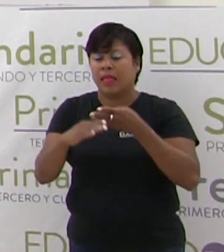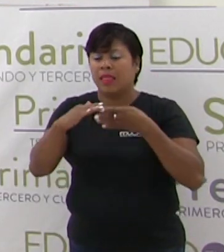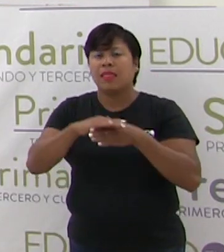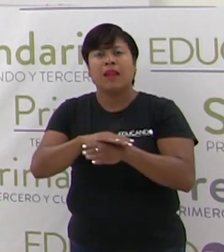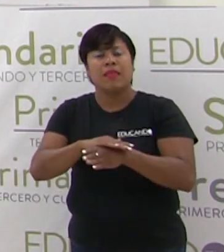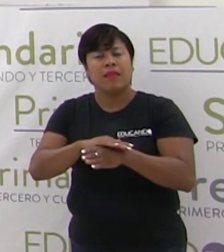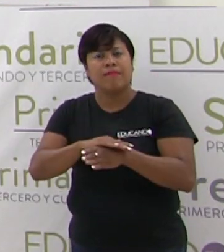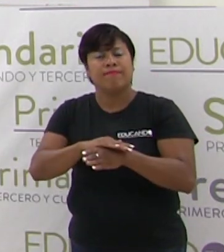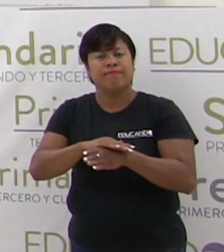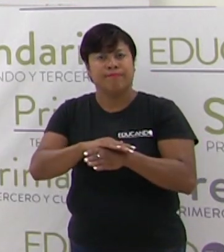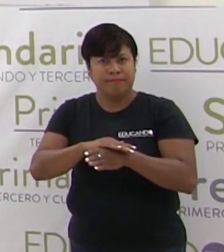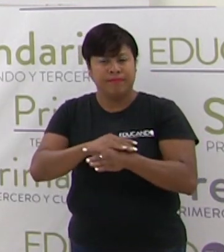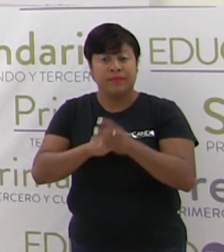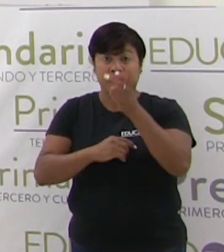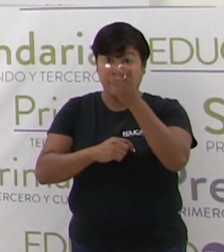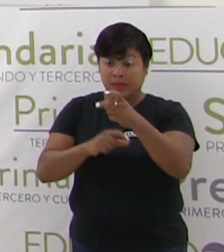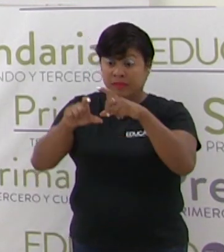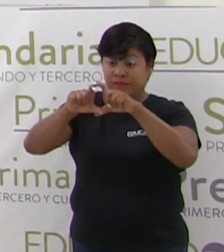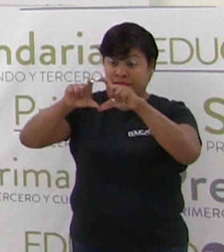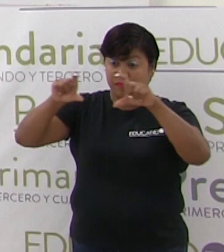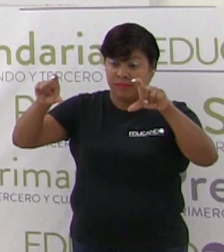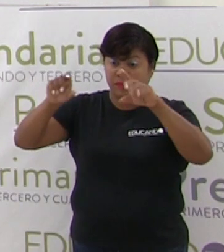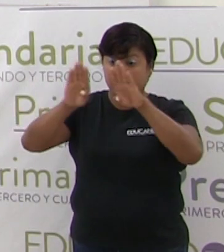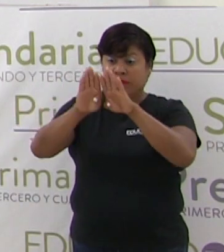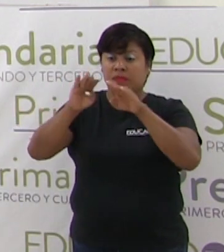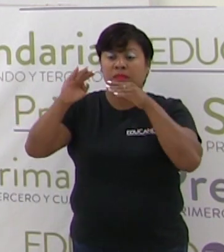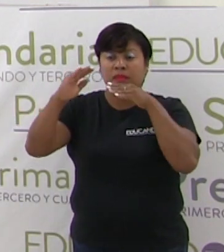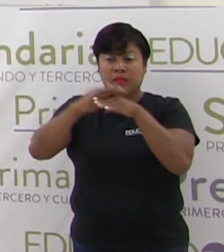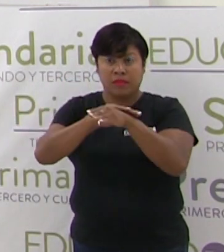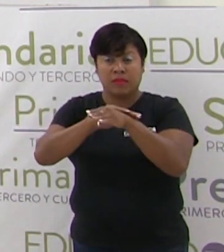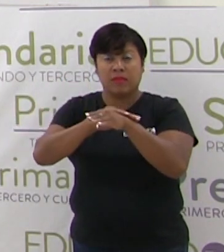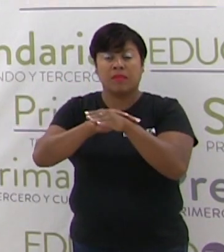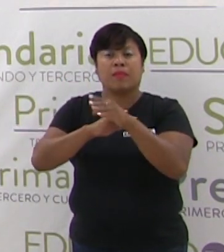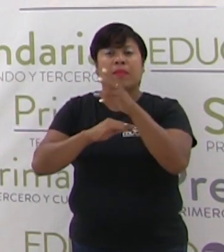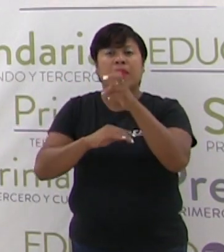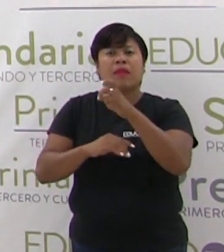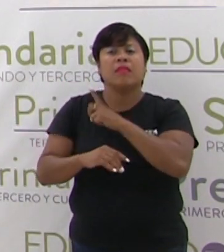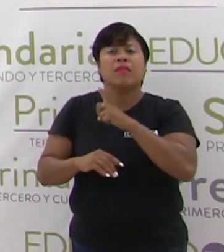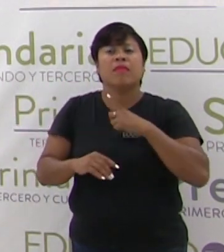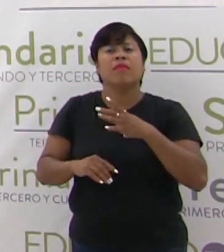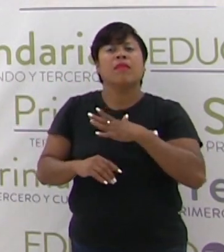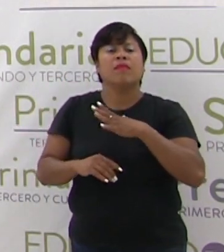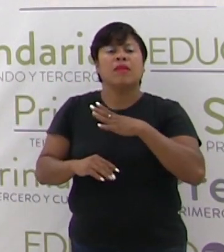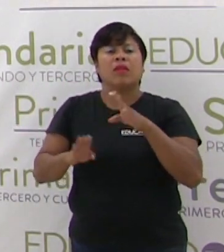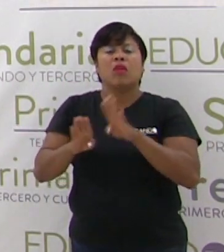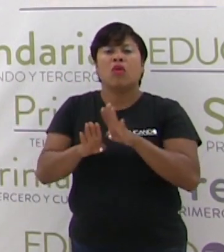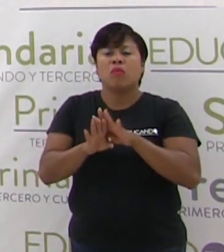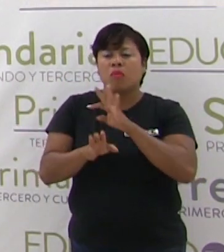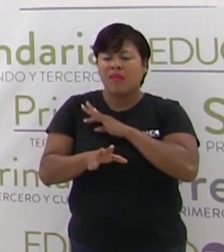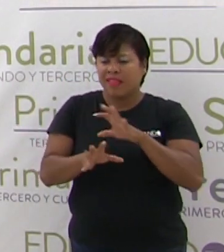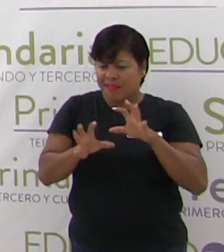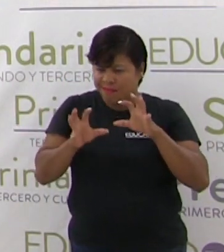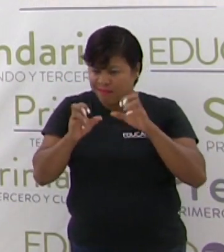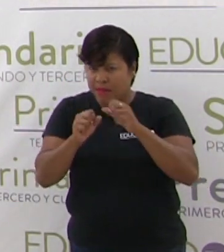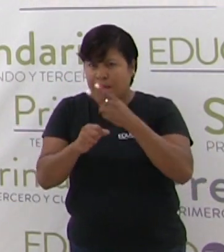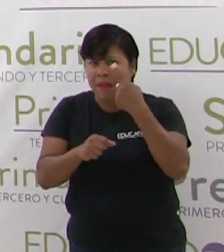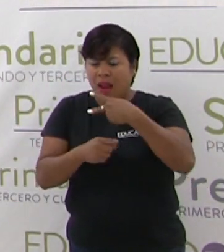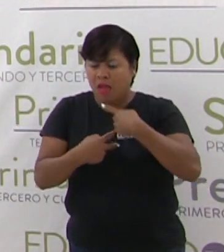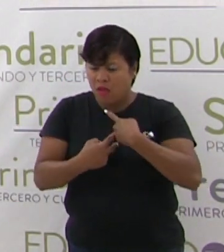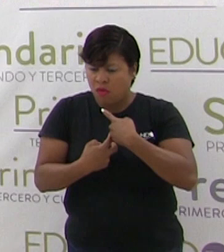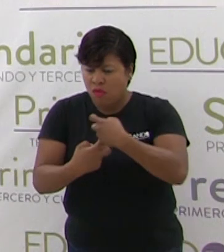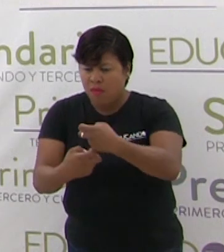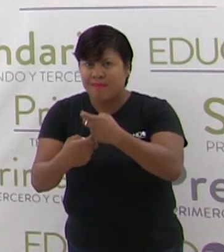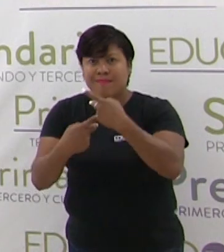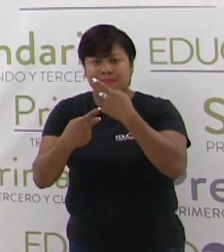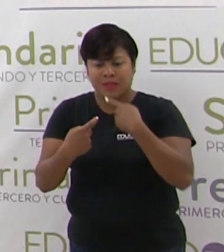entrada. En este párrafo, ahí tiene que haber una manera de atrapar al lector,